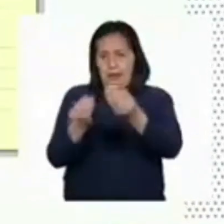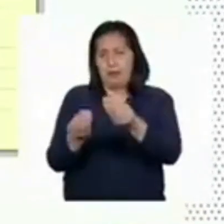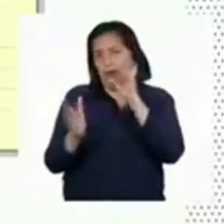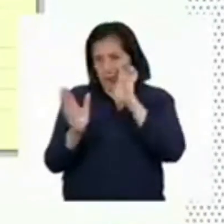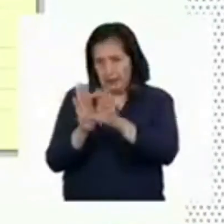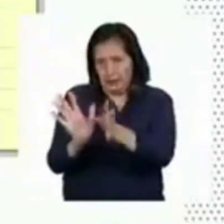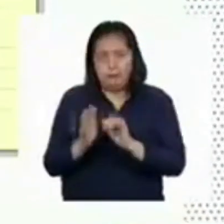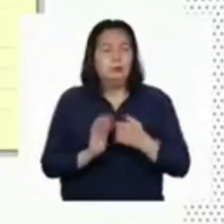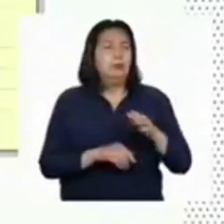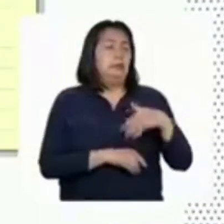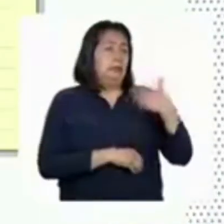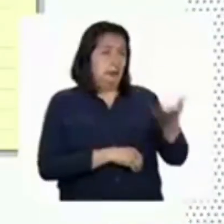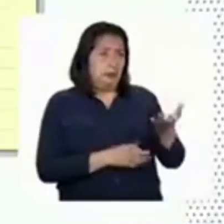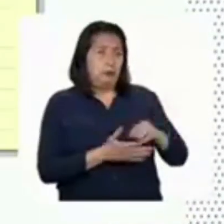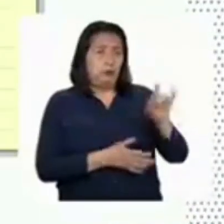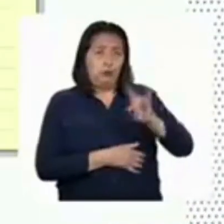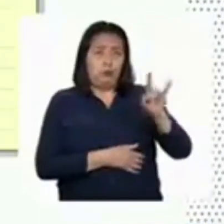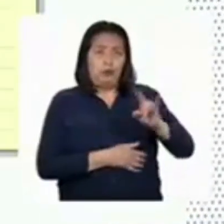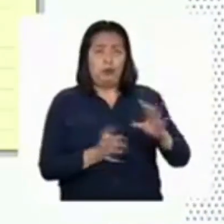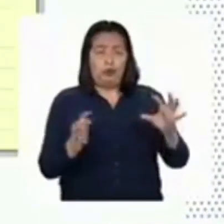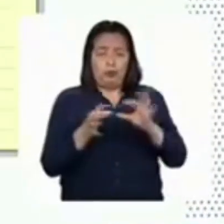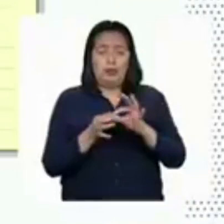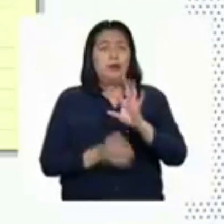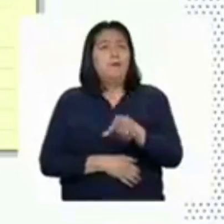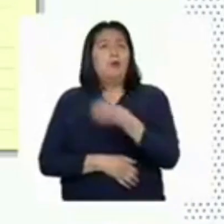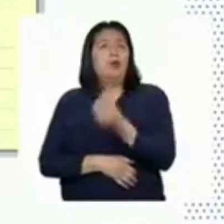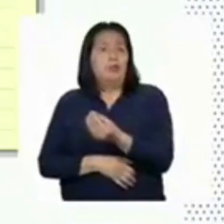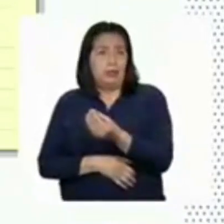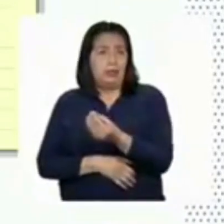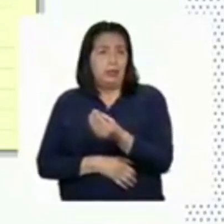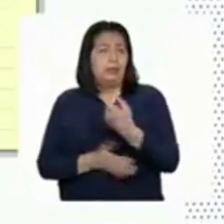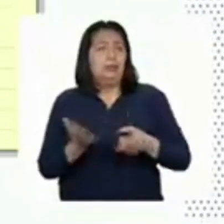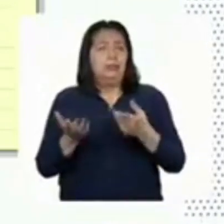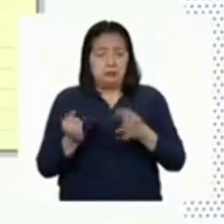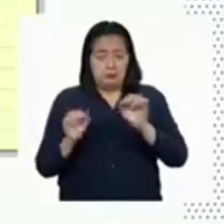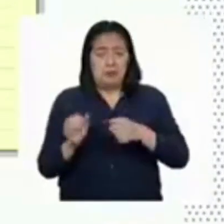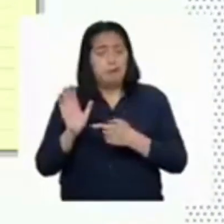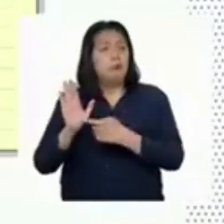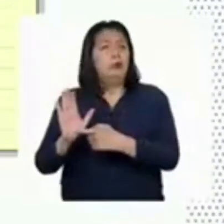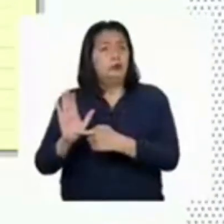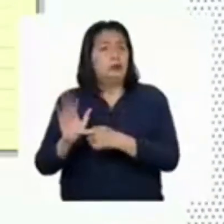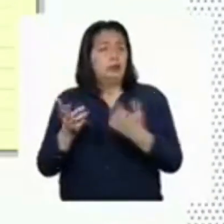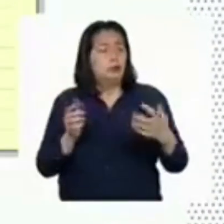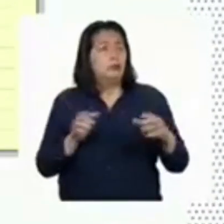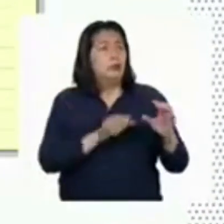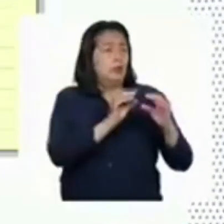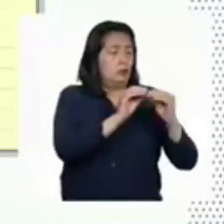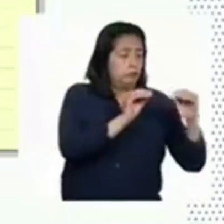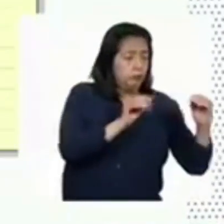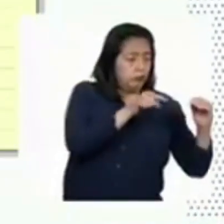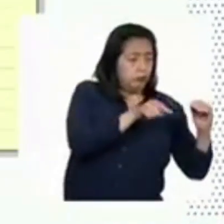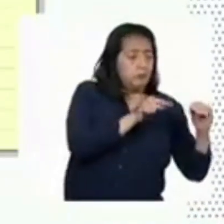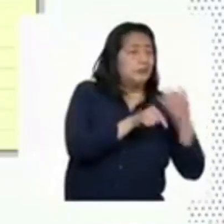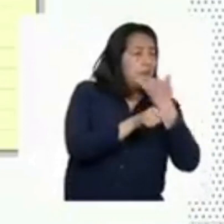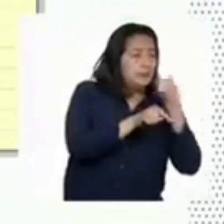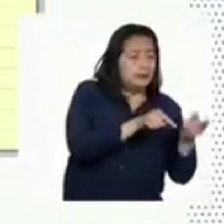ejemplo. Además, has usado el conector por qué, que nos sirve para mostrar una relación de causa y